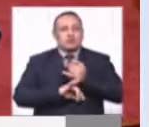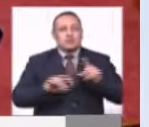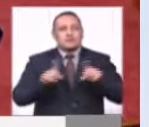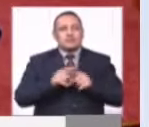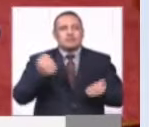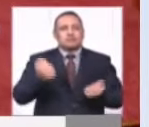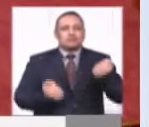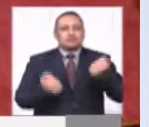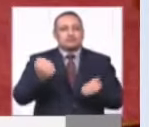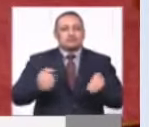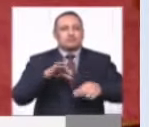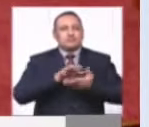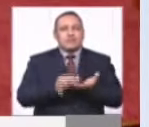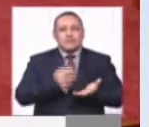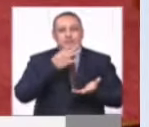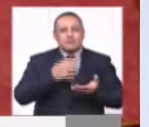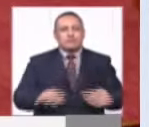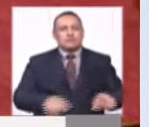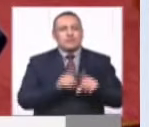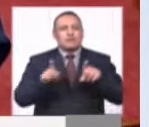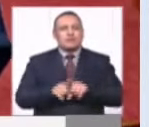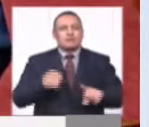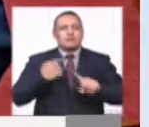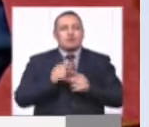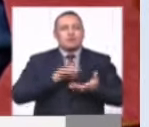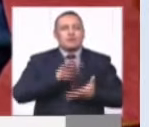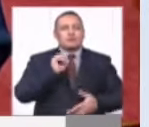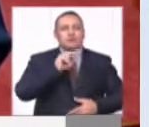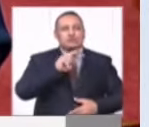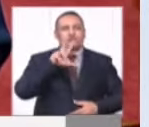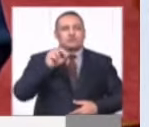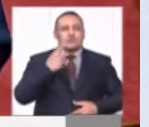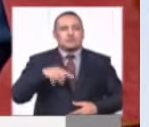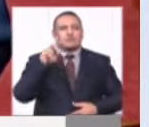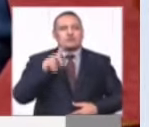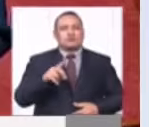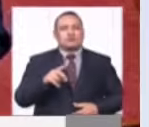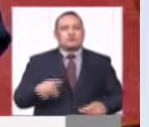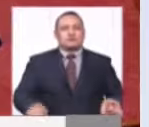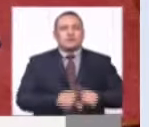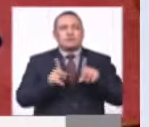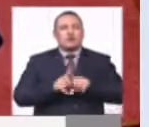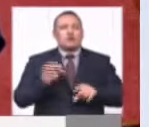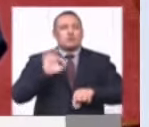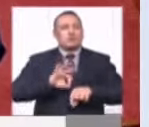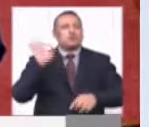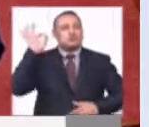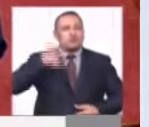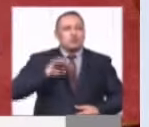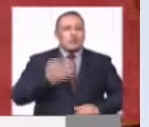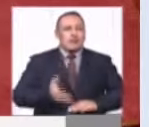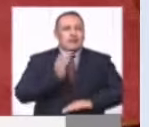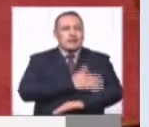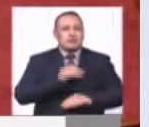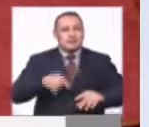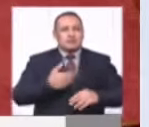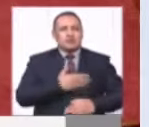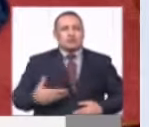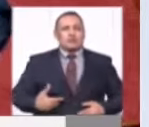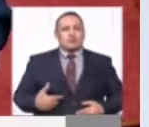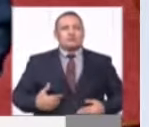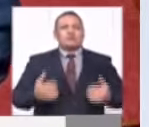móviles, medicamentos, por más de 230 millones. Como nunca antes, este